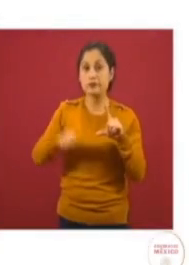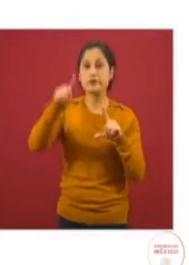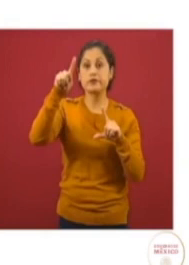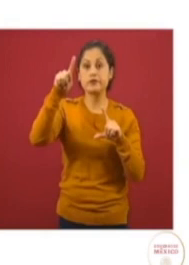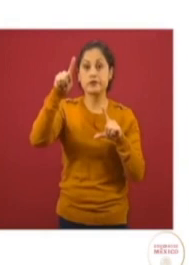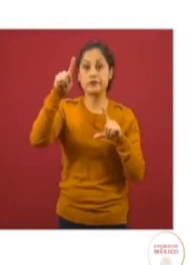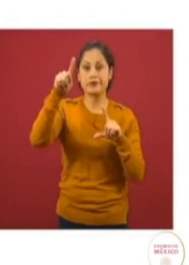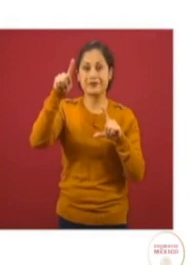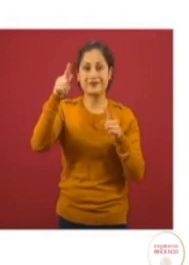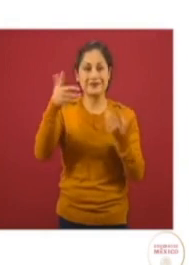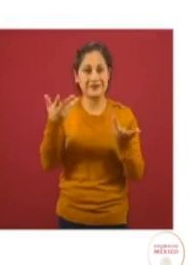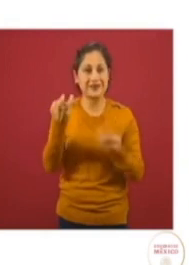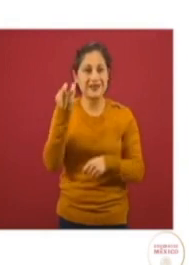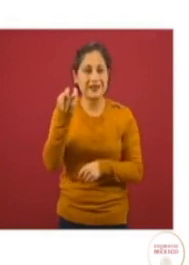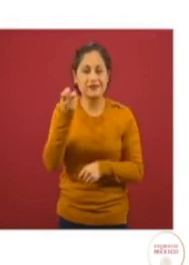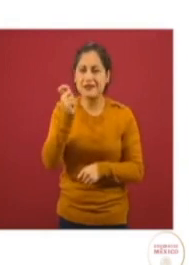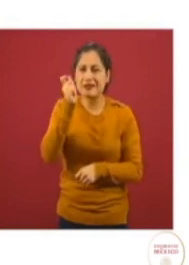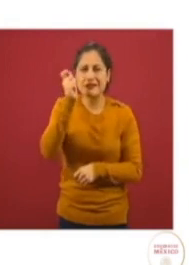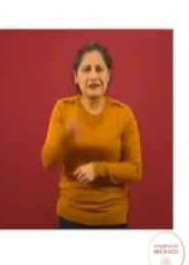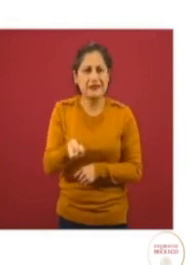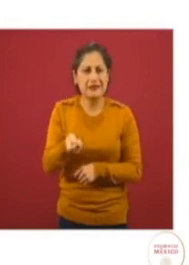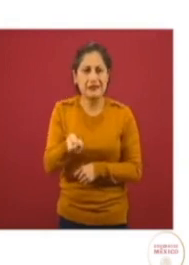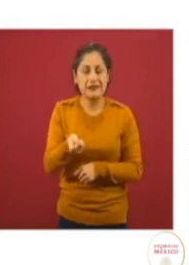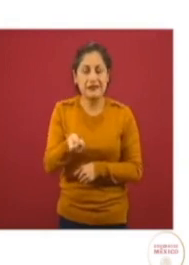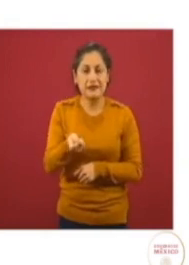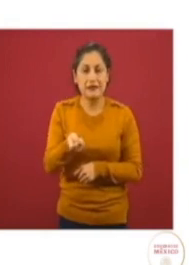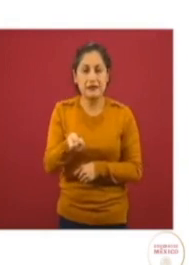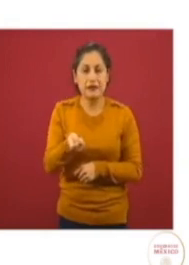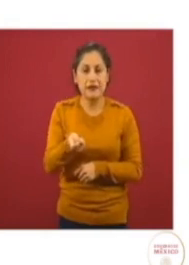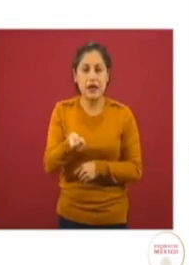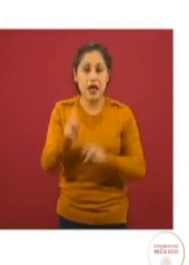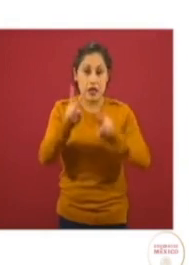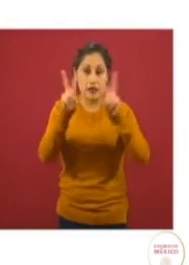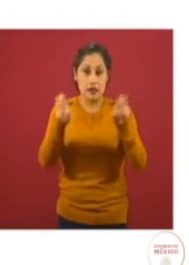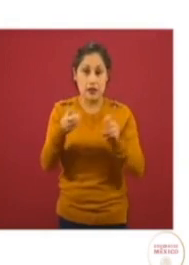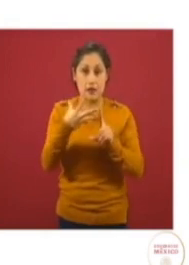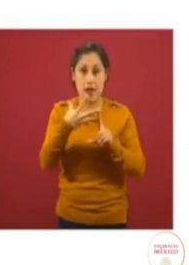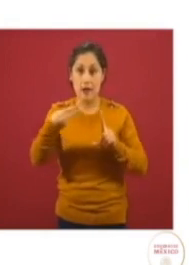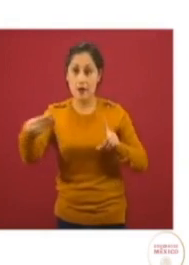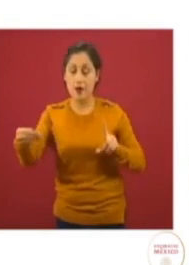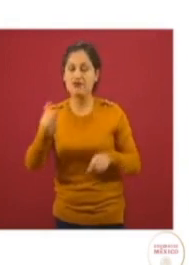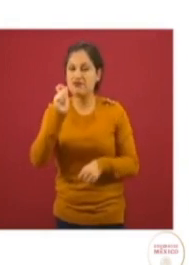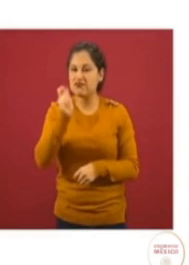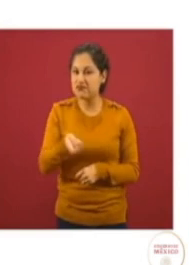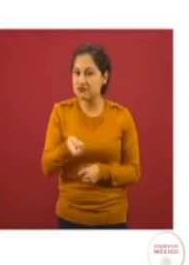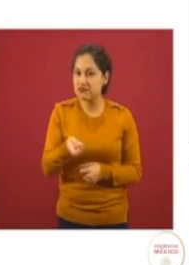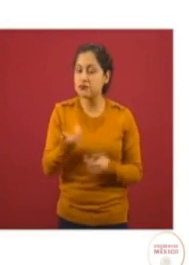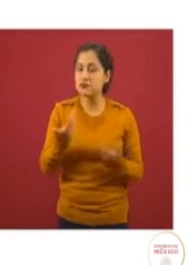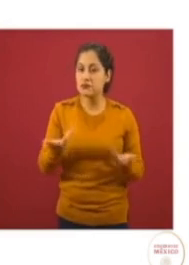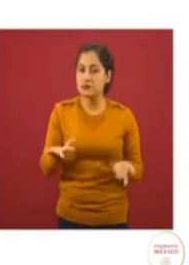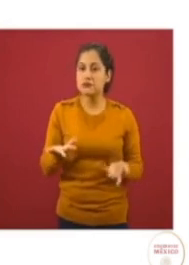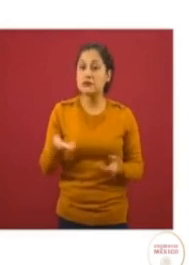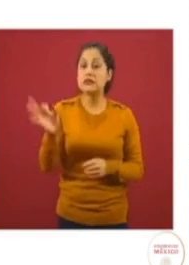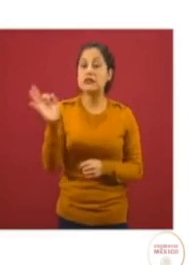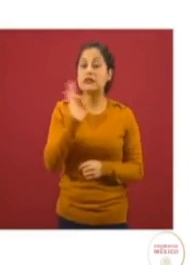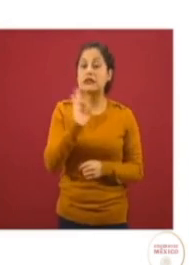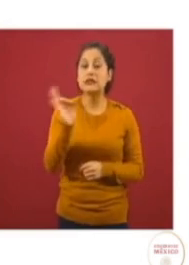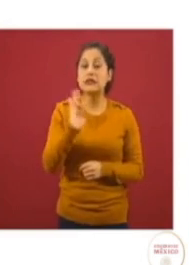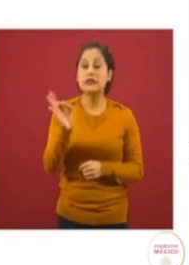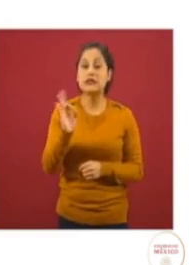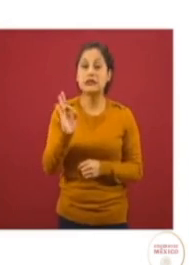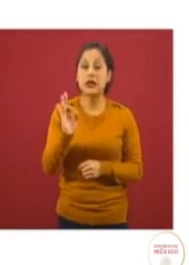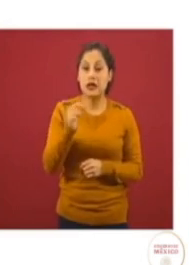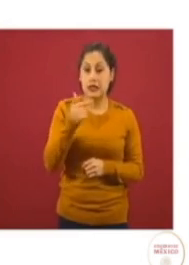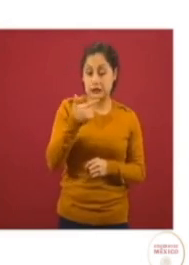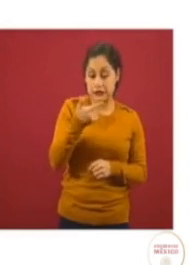aquí. Esto lo que significa en términos epidemiológicos es que en algún momento, en promedio,